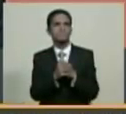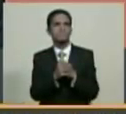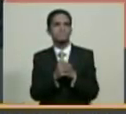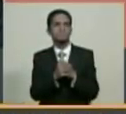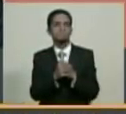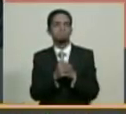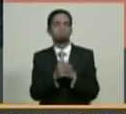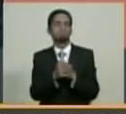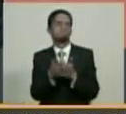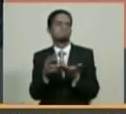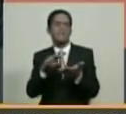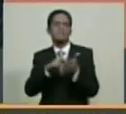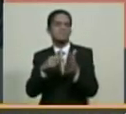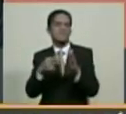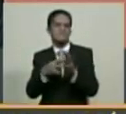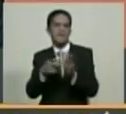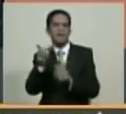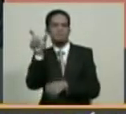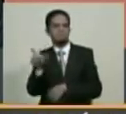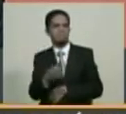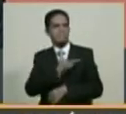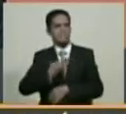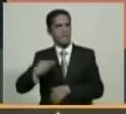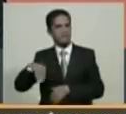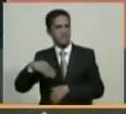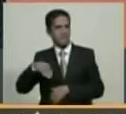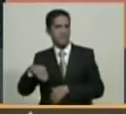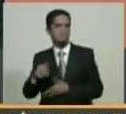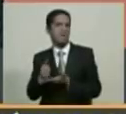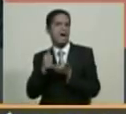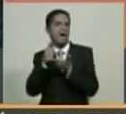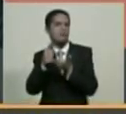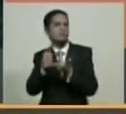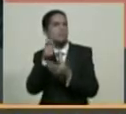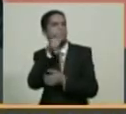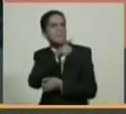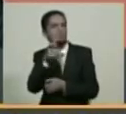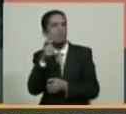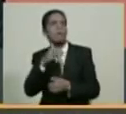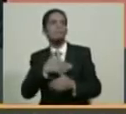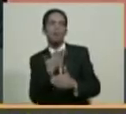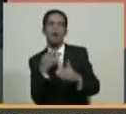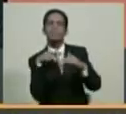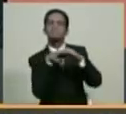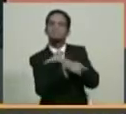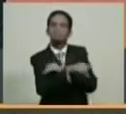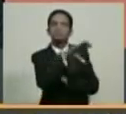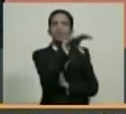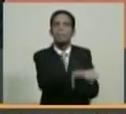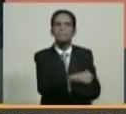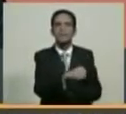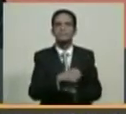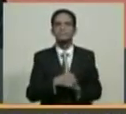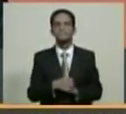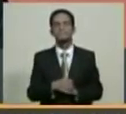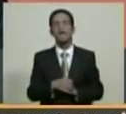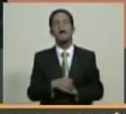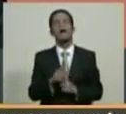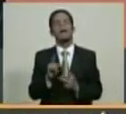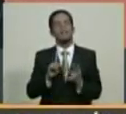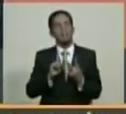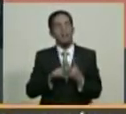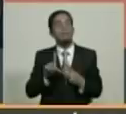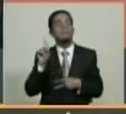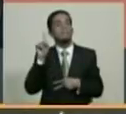poder adquisitivo a la clase trabajadora, a la familia venezolana. También conversamos con